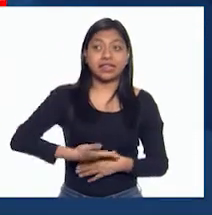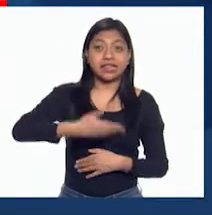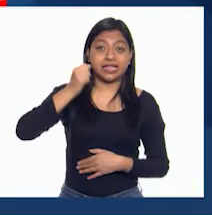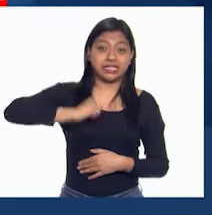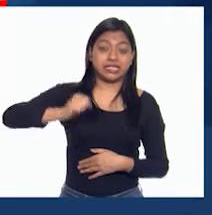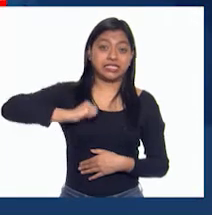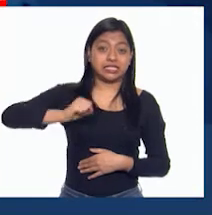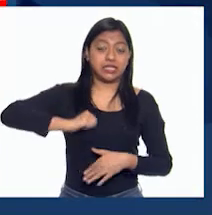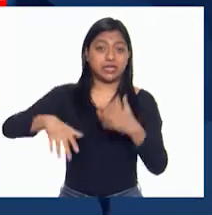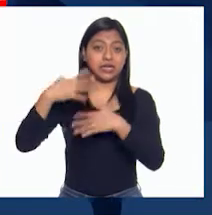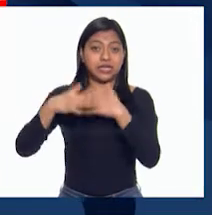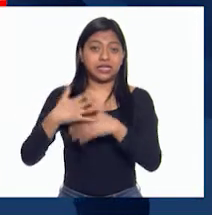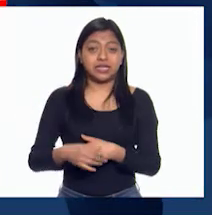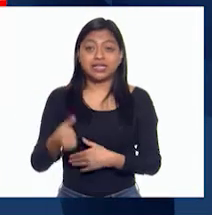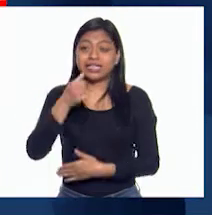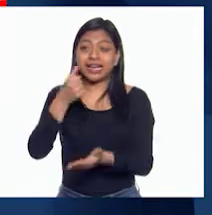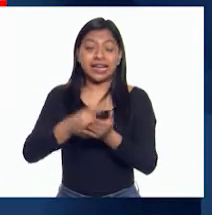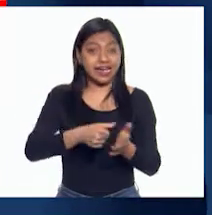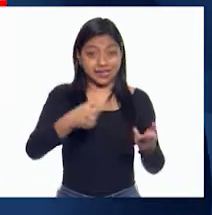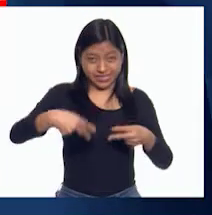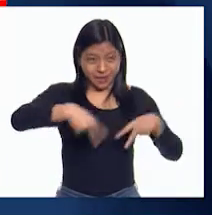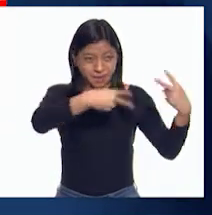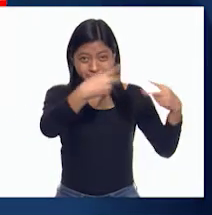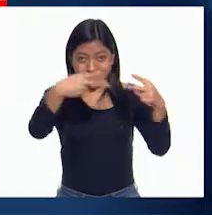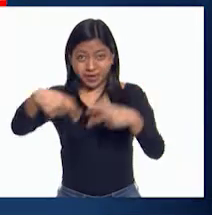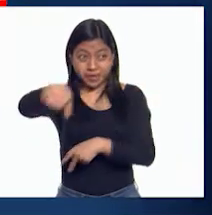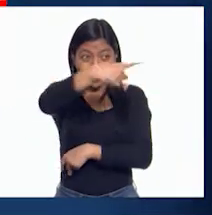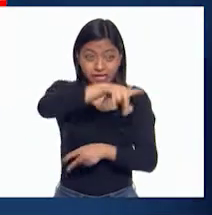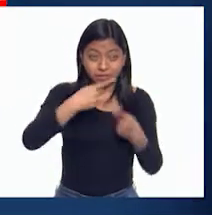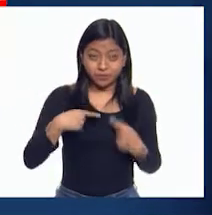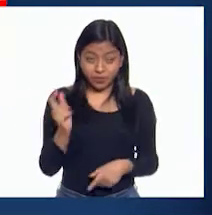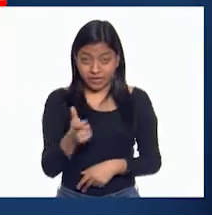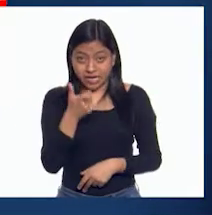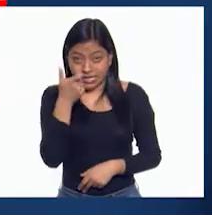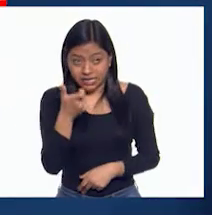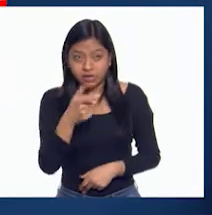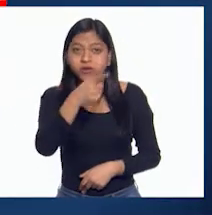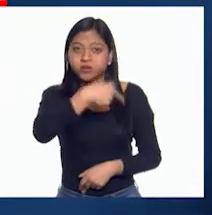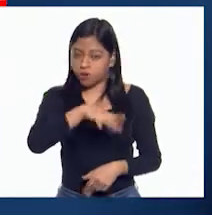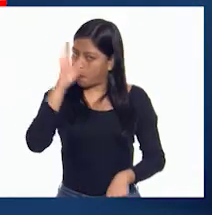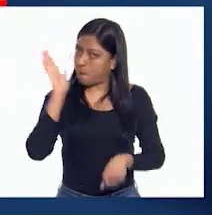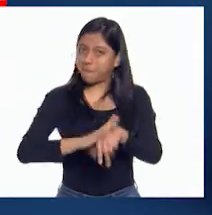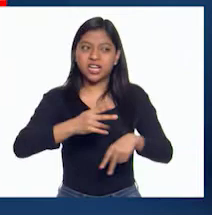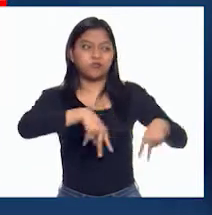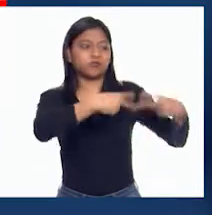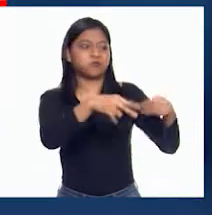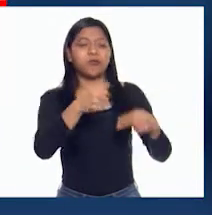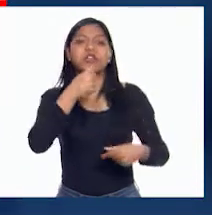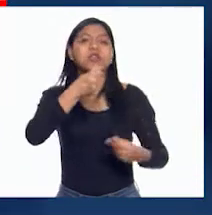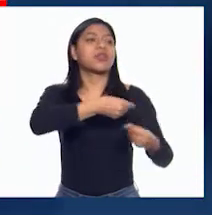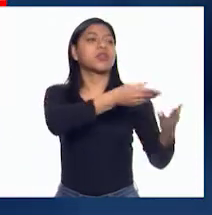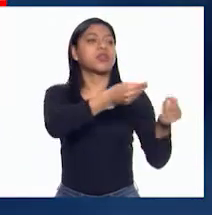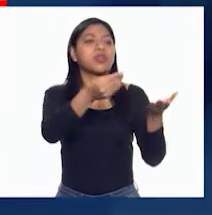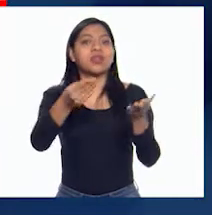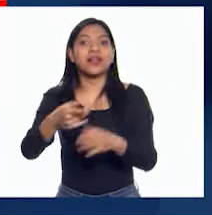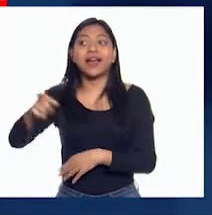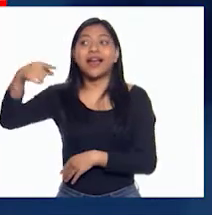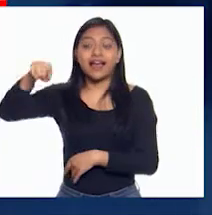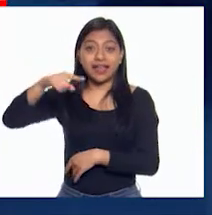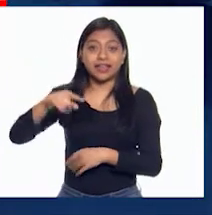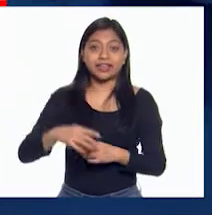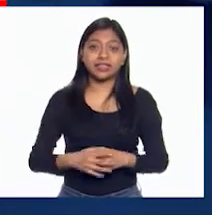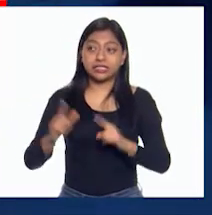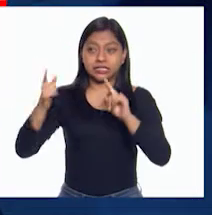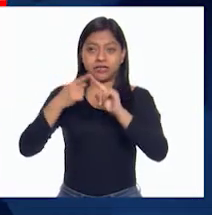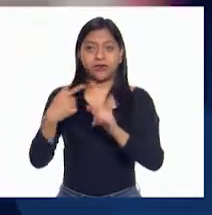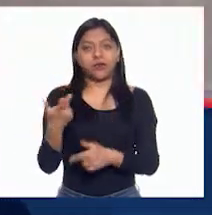siglo XV la venta de indulgencias a fieles ricos y pobres aumentó, lo que volvió muy ricos a muchos miembros